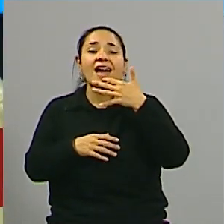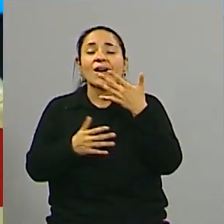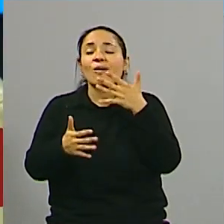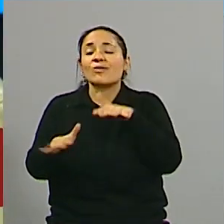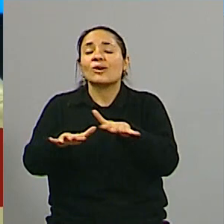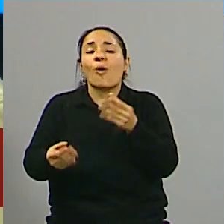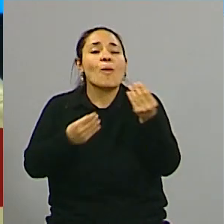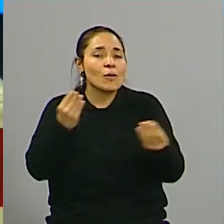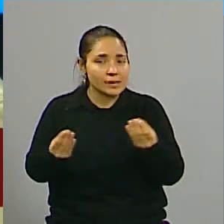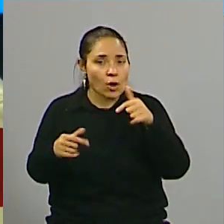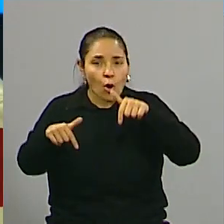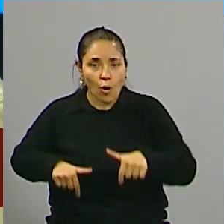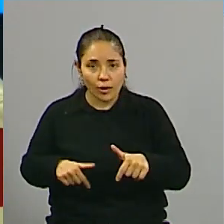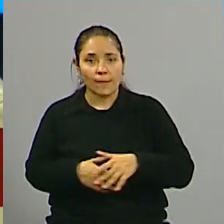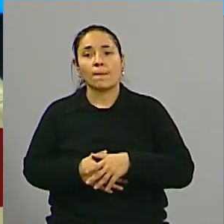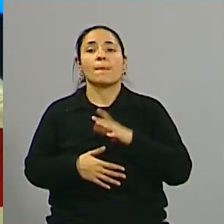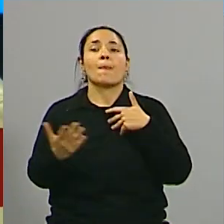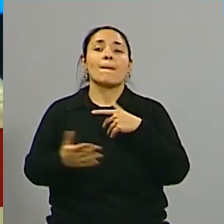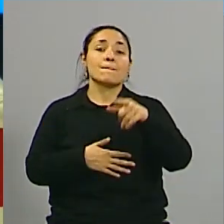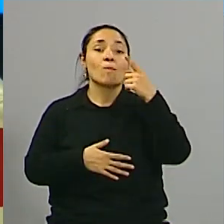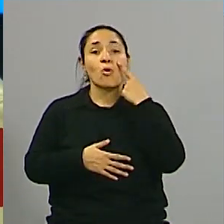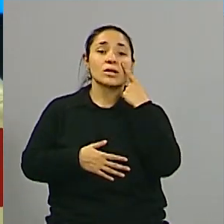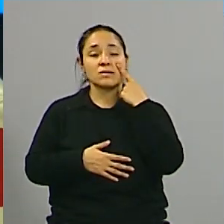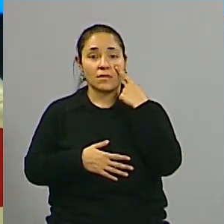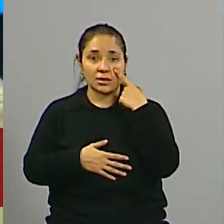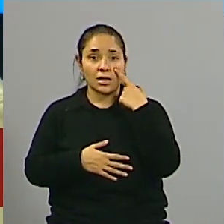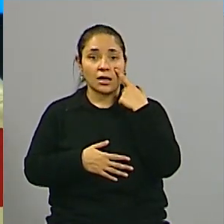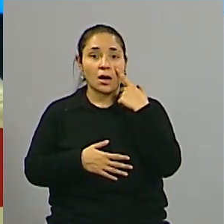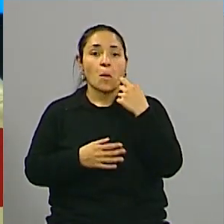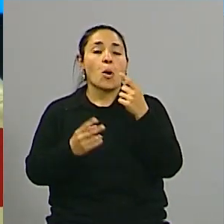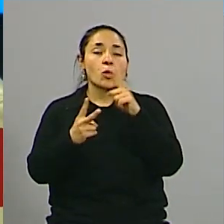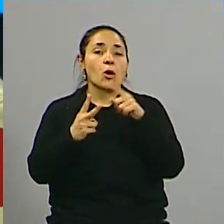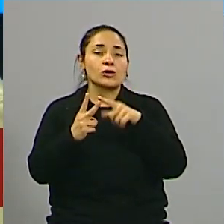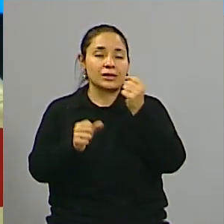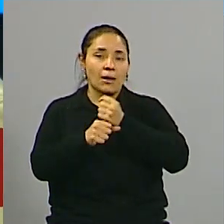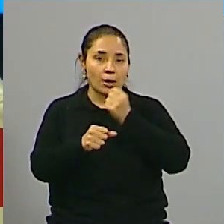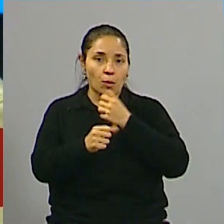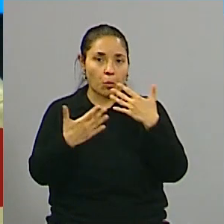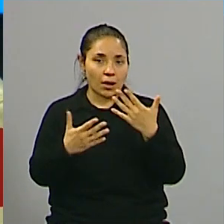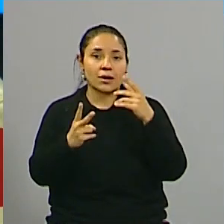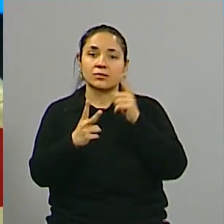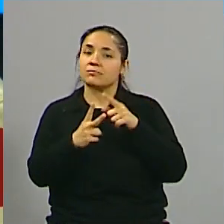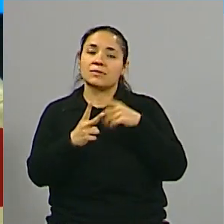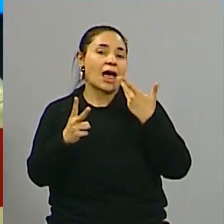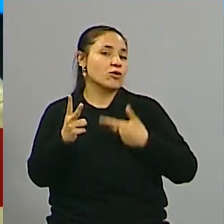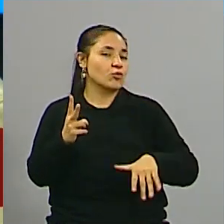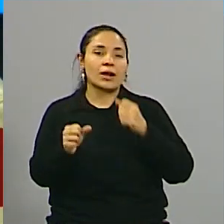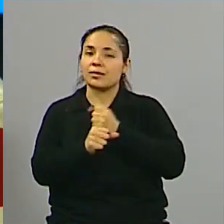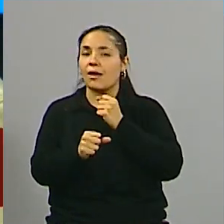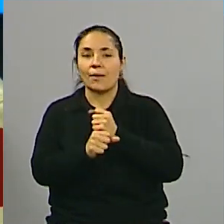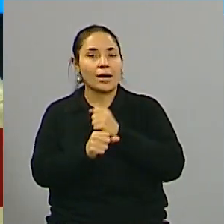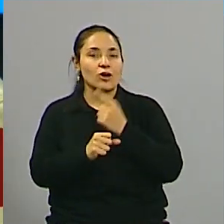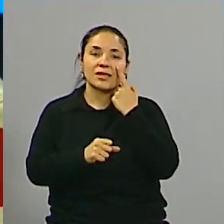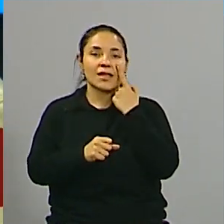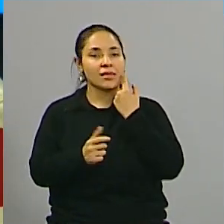que en principio desde el municipio un intendente puede hacer dos tareas. Una es la que les compete naturalmente por ser intendente